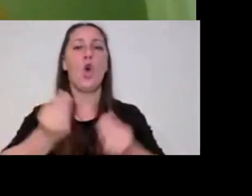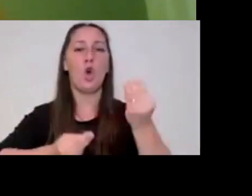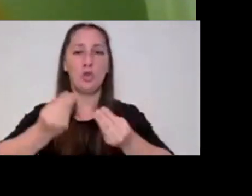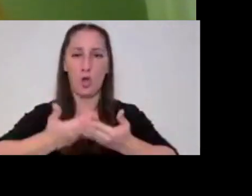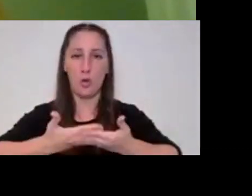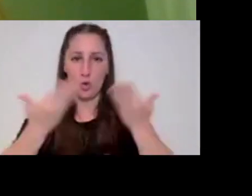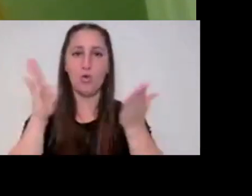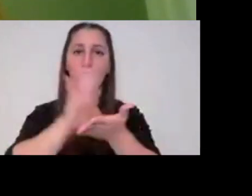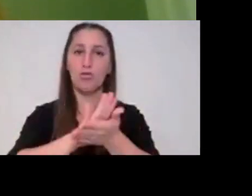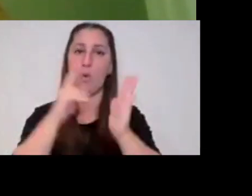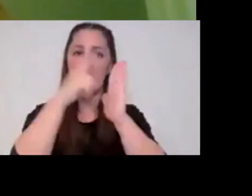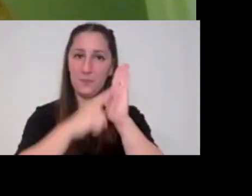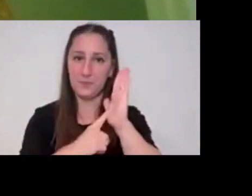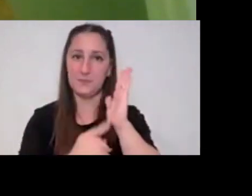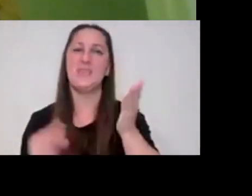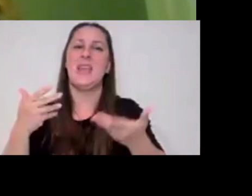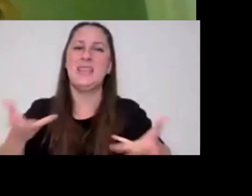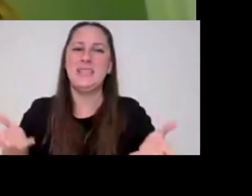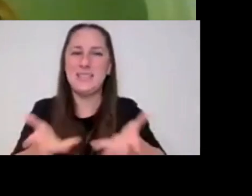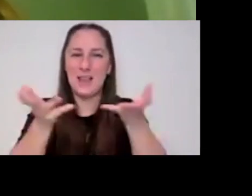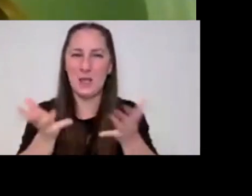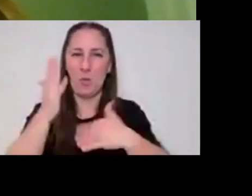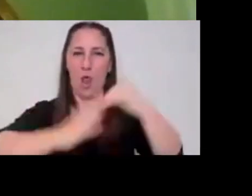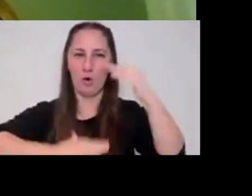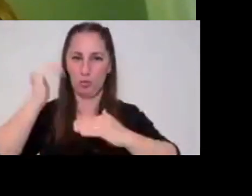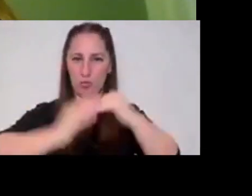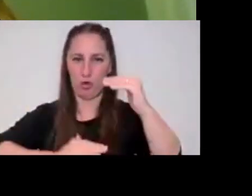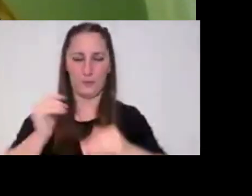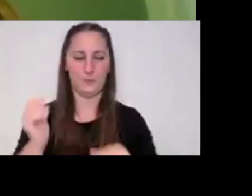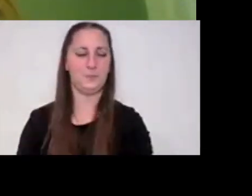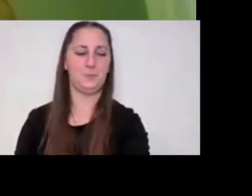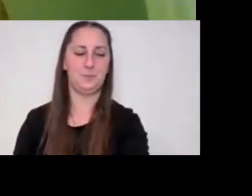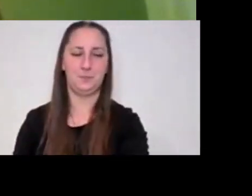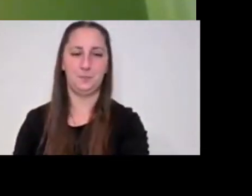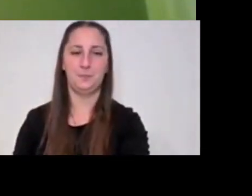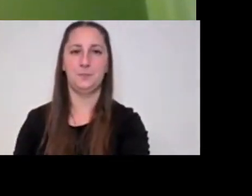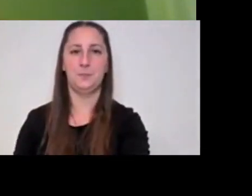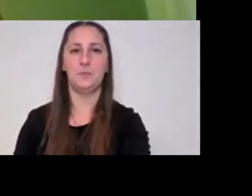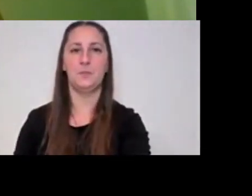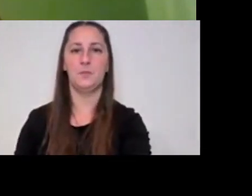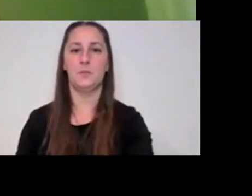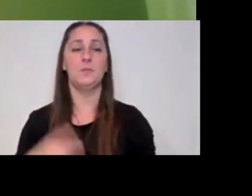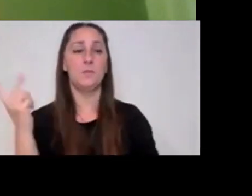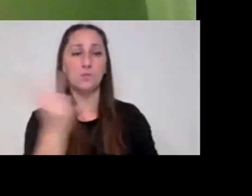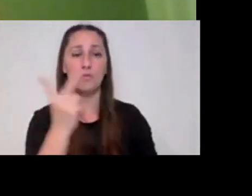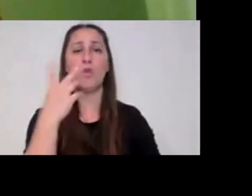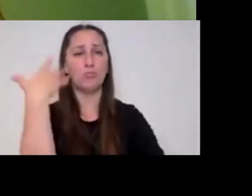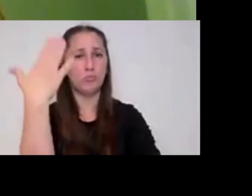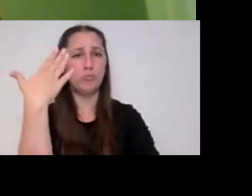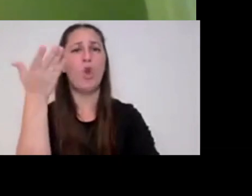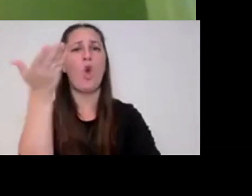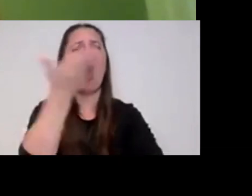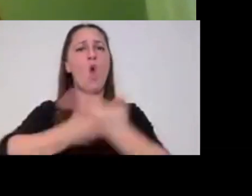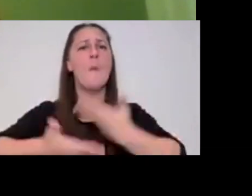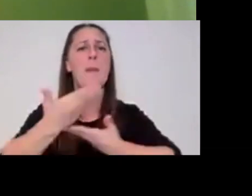normativa del incentivo a la construcción, como les había mencionado recientemente. Después, bueno, ambos expositores también compartirán un material ilustrativo de